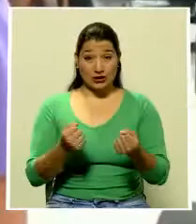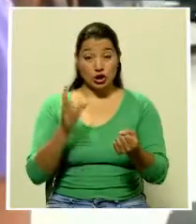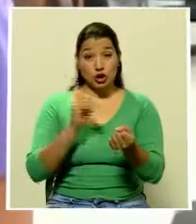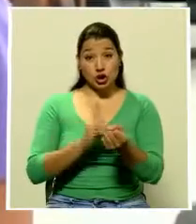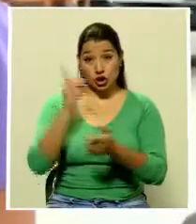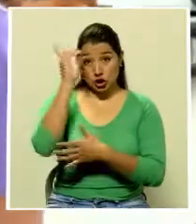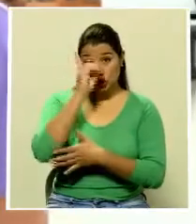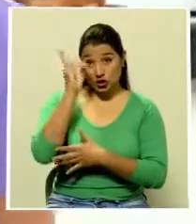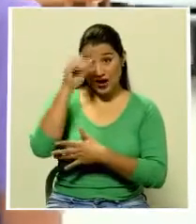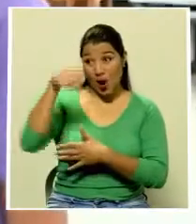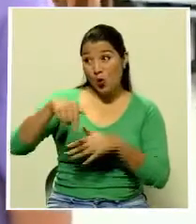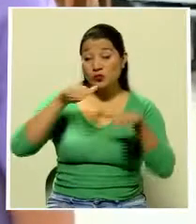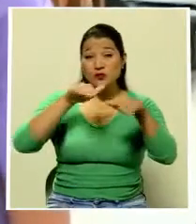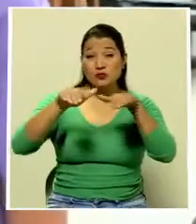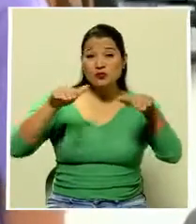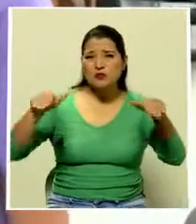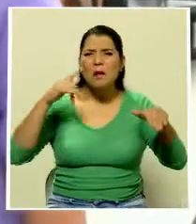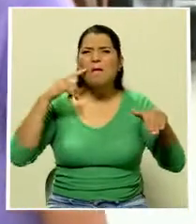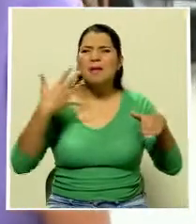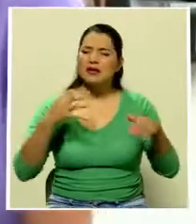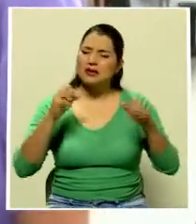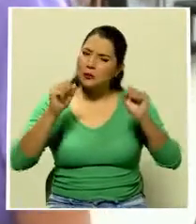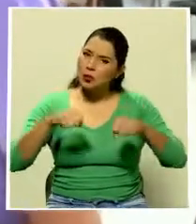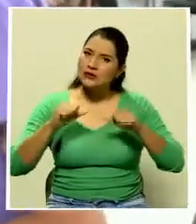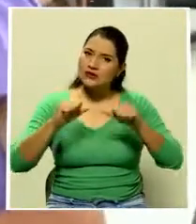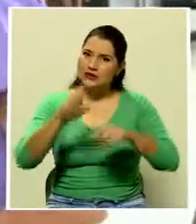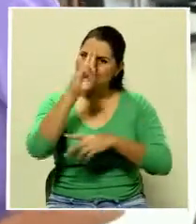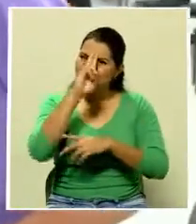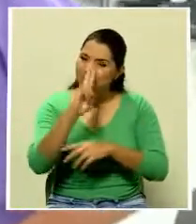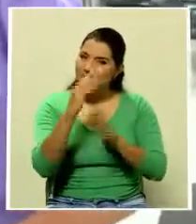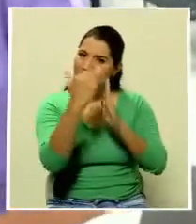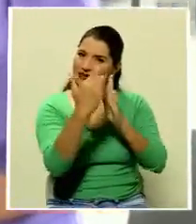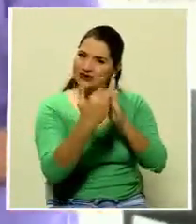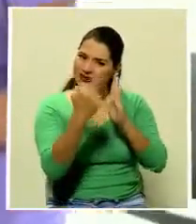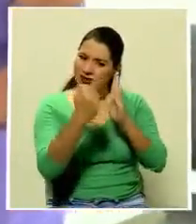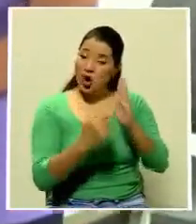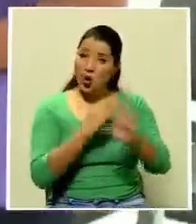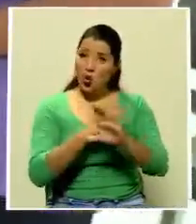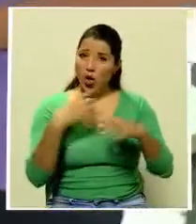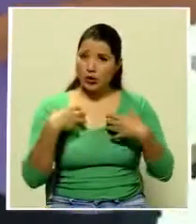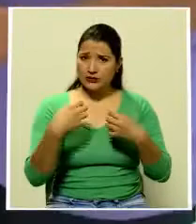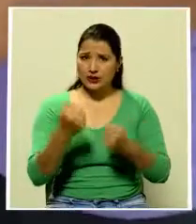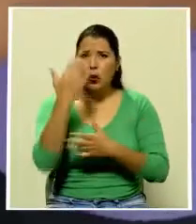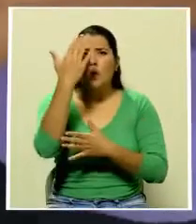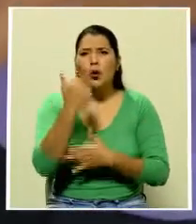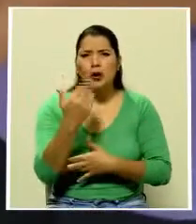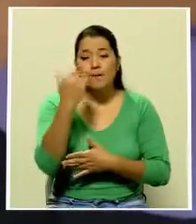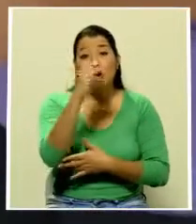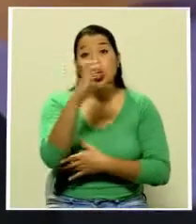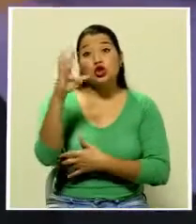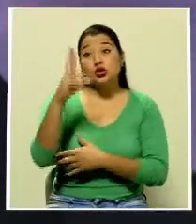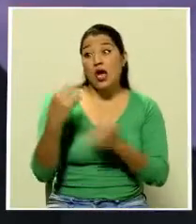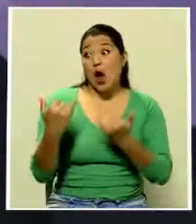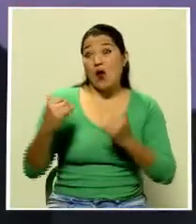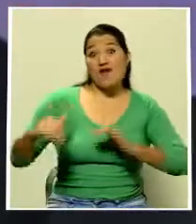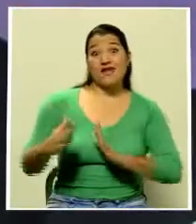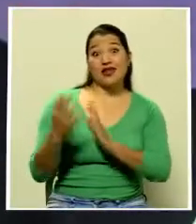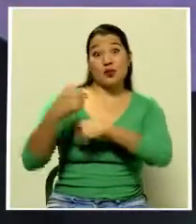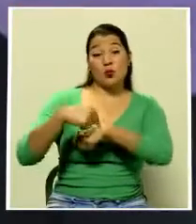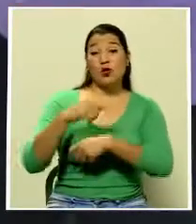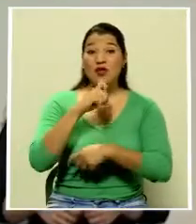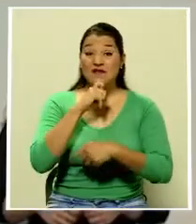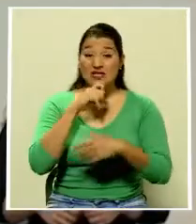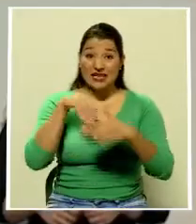hizo un llamado a la ciudadanía para seguir respetando las medidas sanitarias, debido a que Costa Rica atraviesa una fase compleja de la